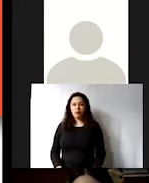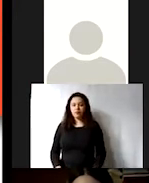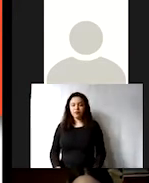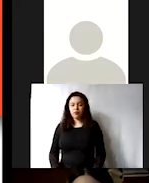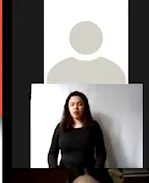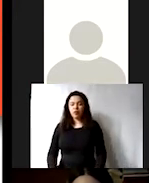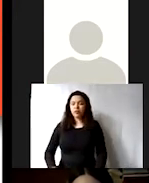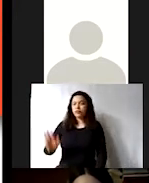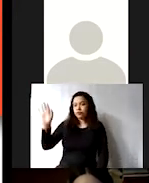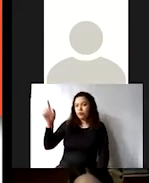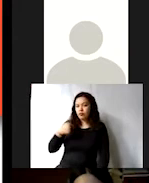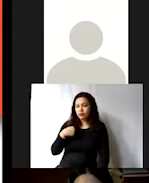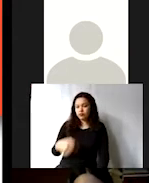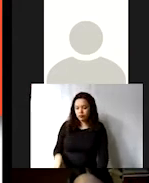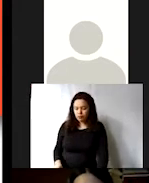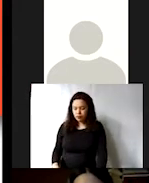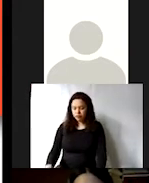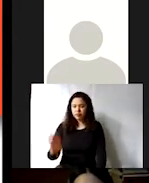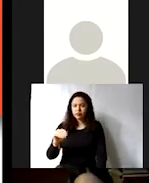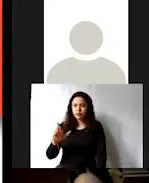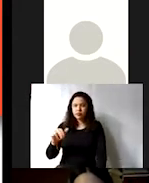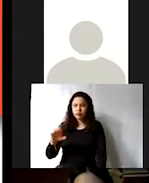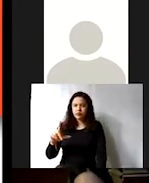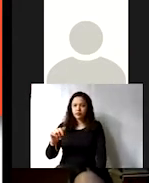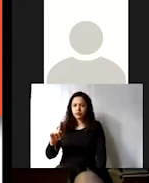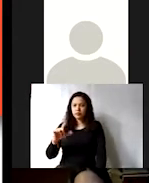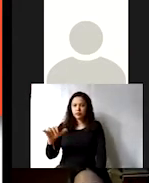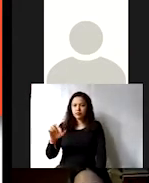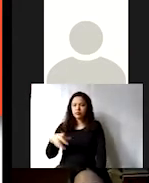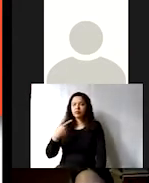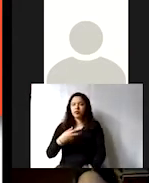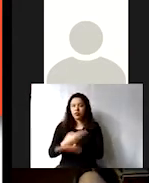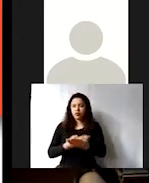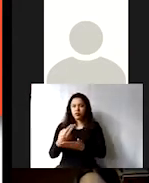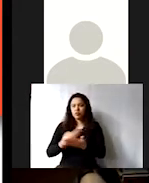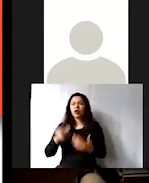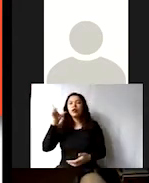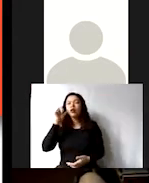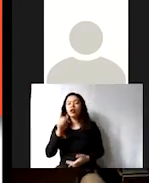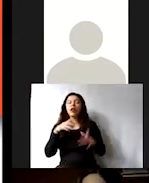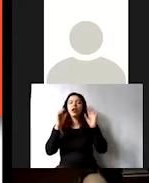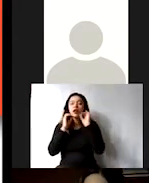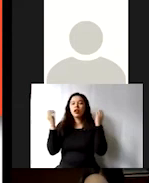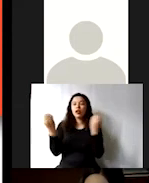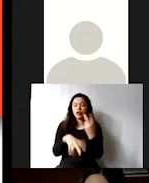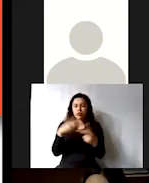Yo, Braulio Pegueros, yo trabajo en Dibujando un Mañana. Es una organización segundo piso.